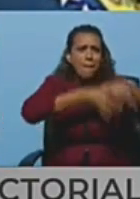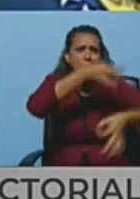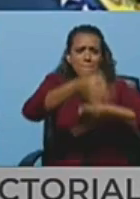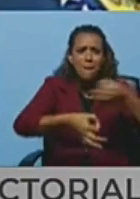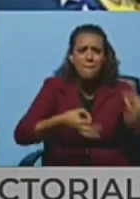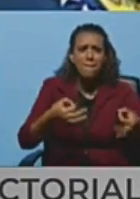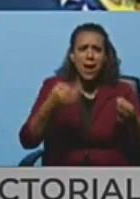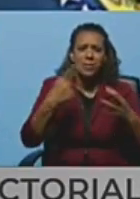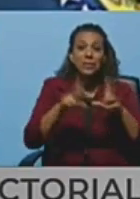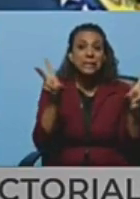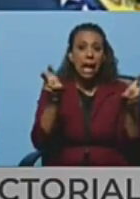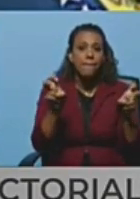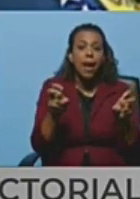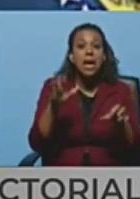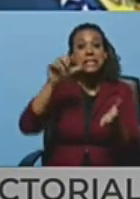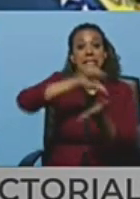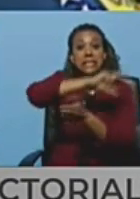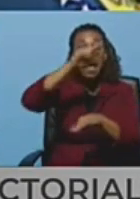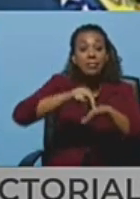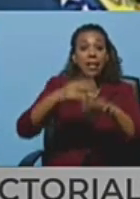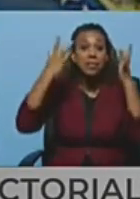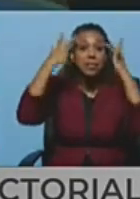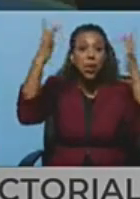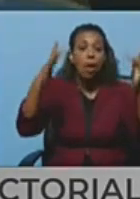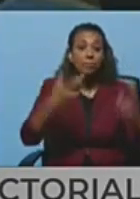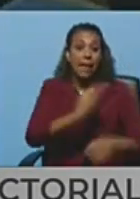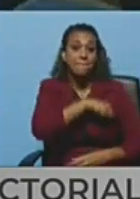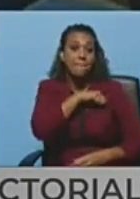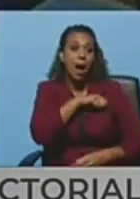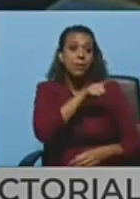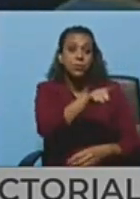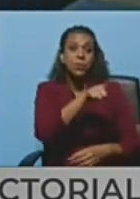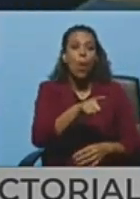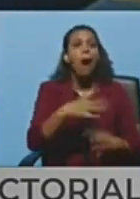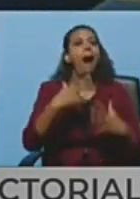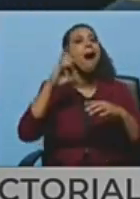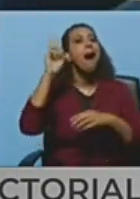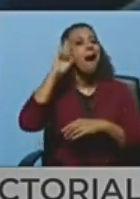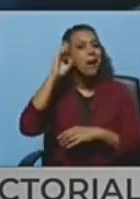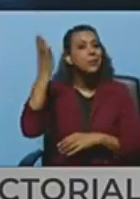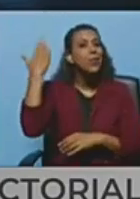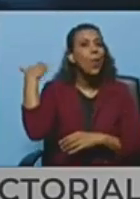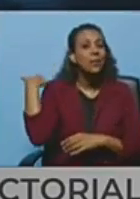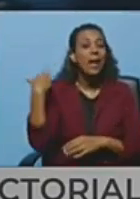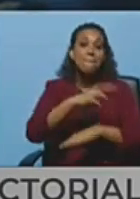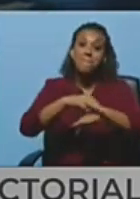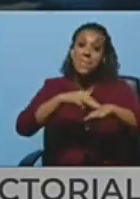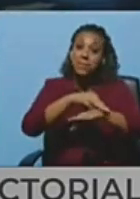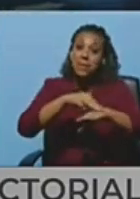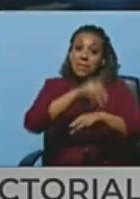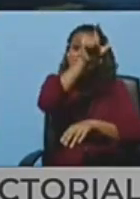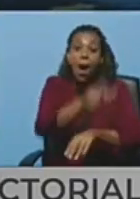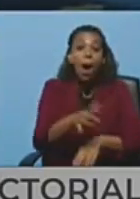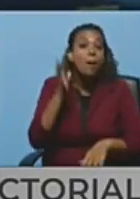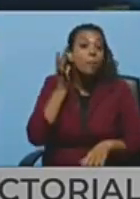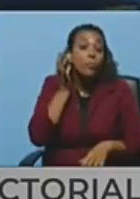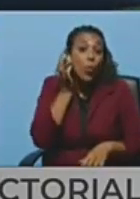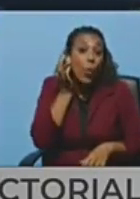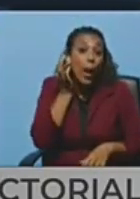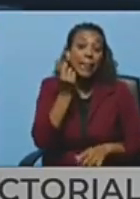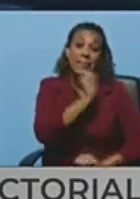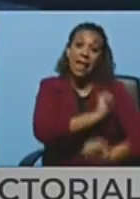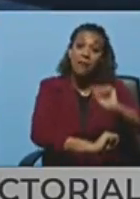armas, señores del Centro Nacional de Inteligencia. Con razón, ayer la señora ministra